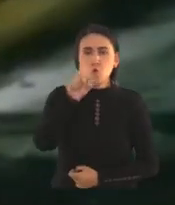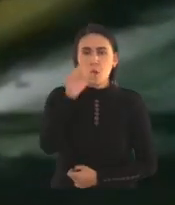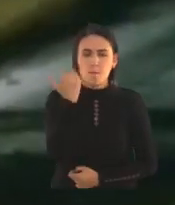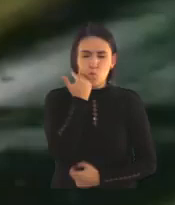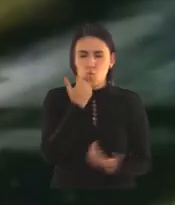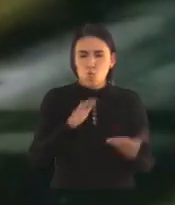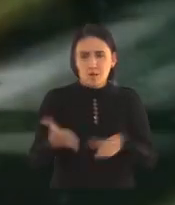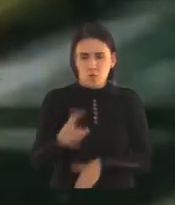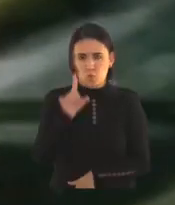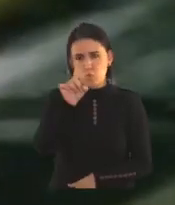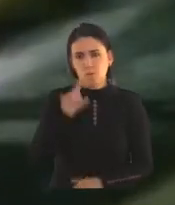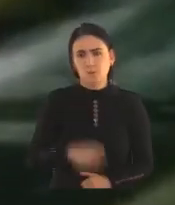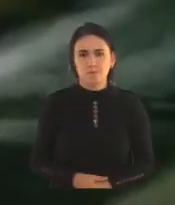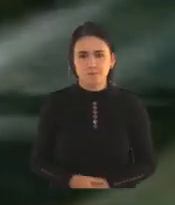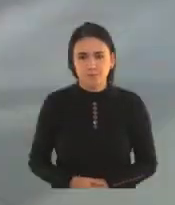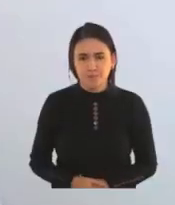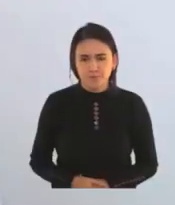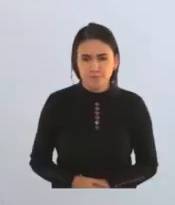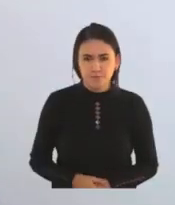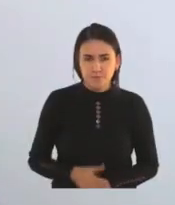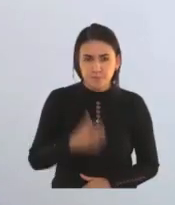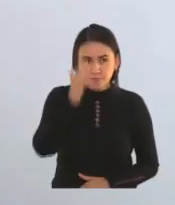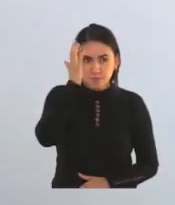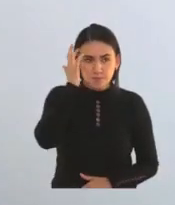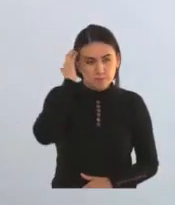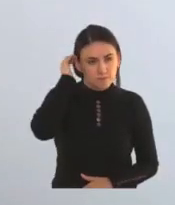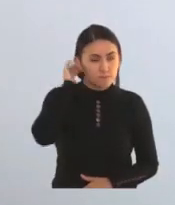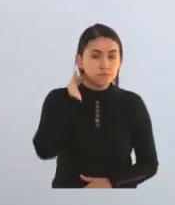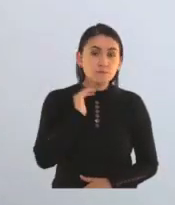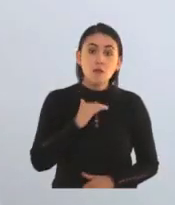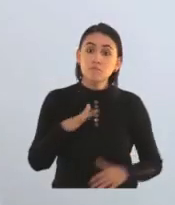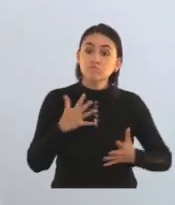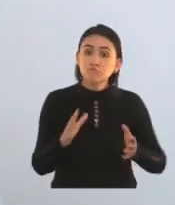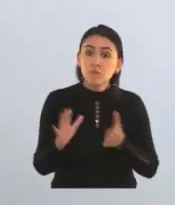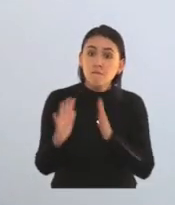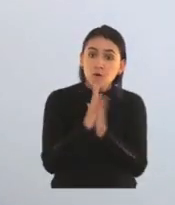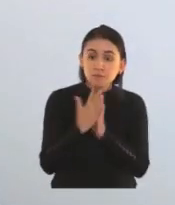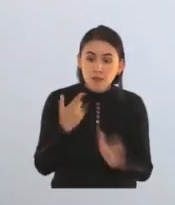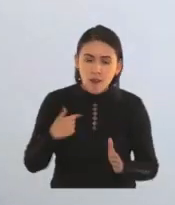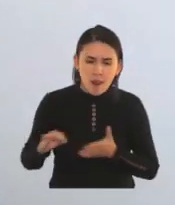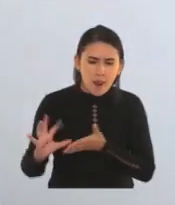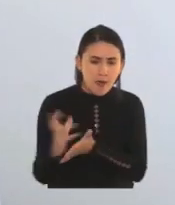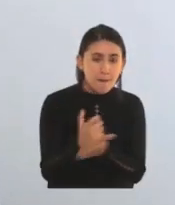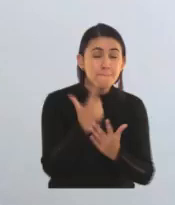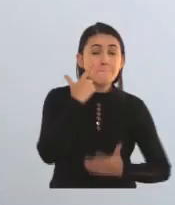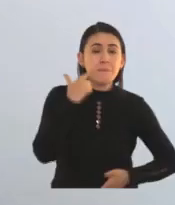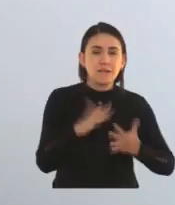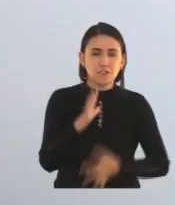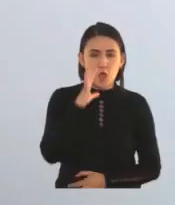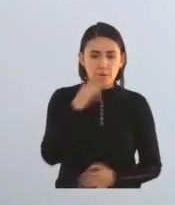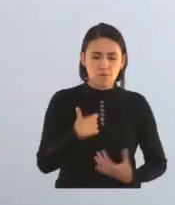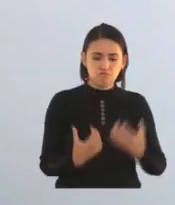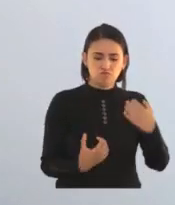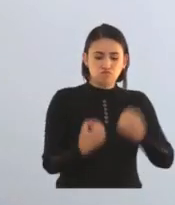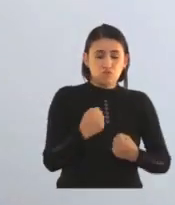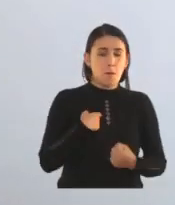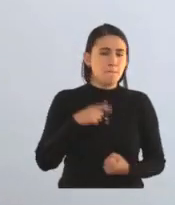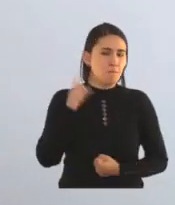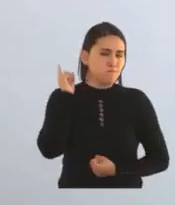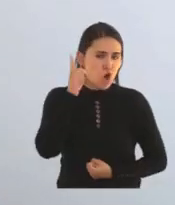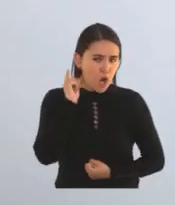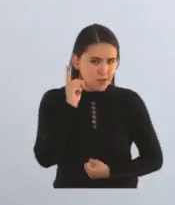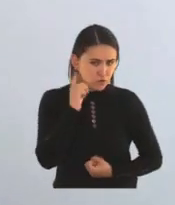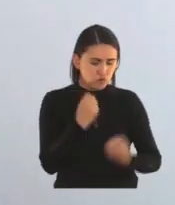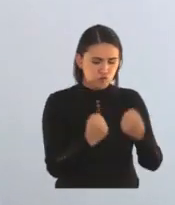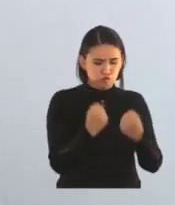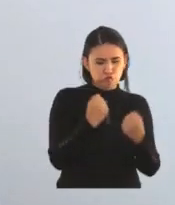muerta. De la información recopilada, se registró aparente estado de embriaguez o posible estado de embriaguez por parte